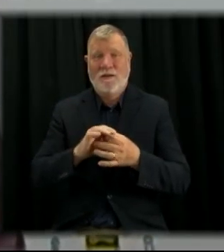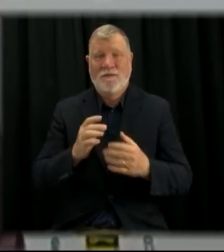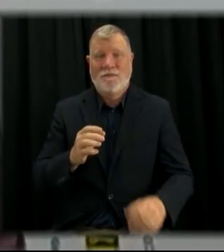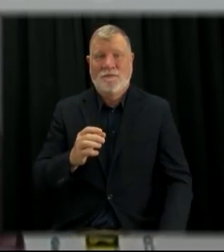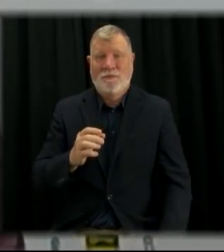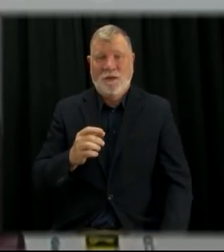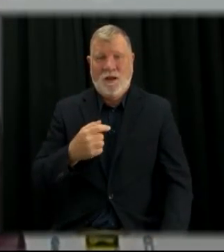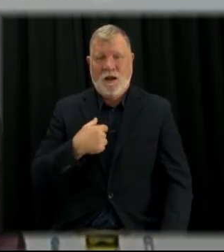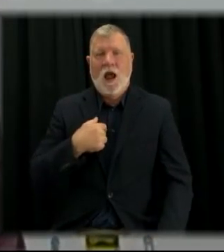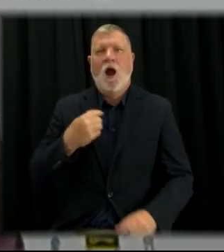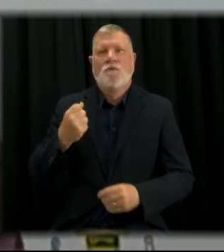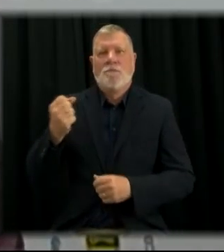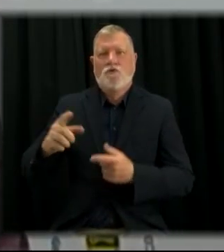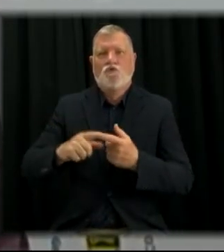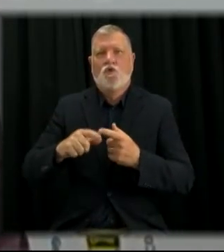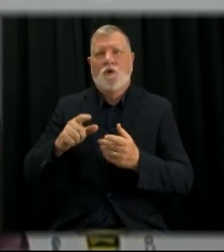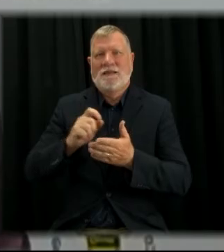secretario